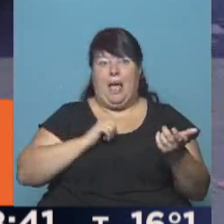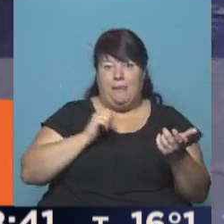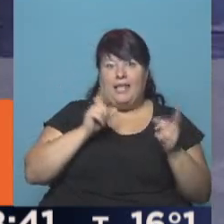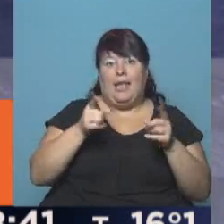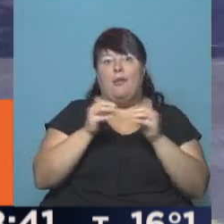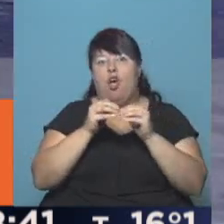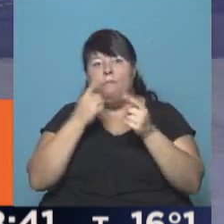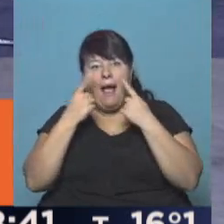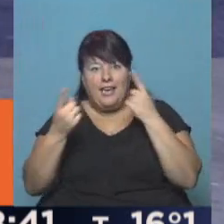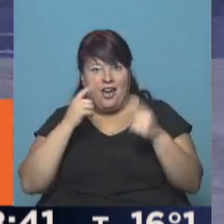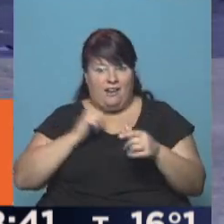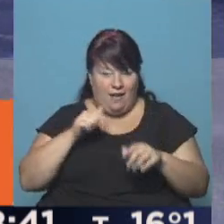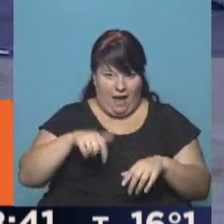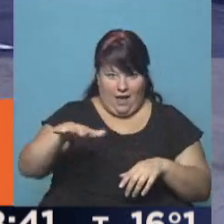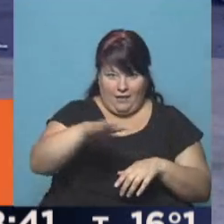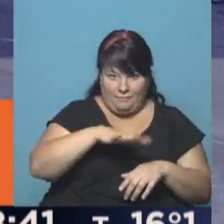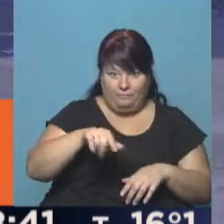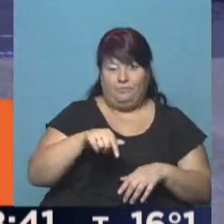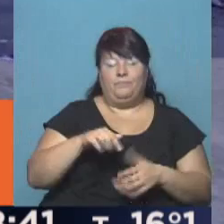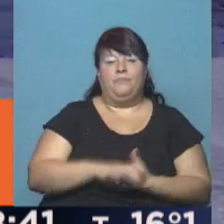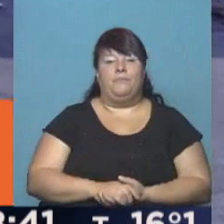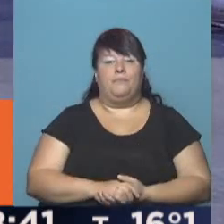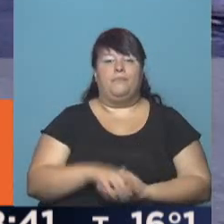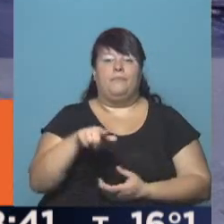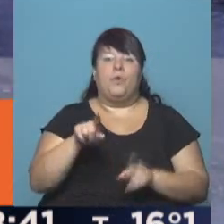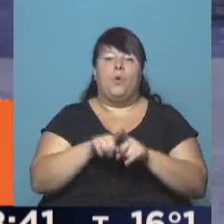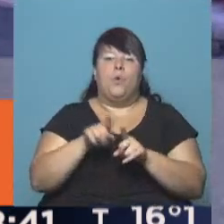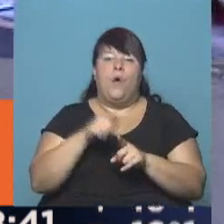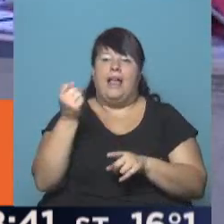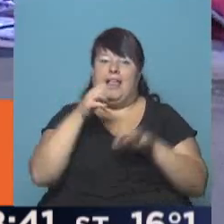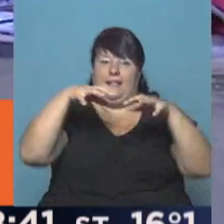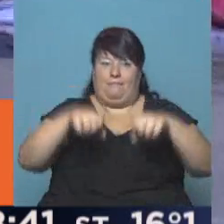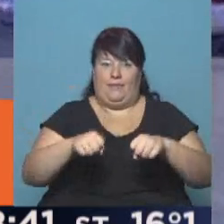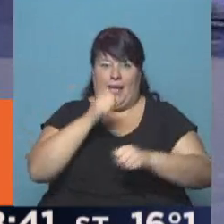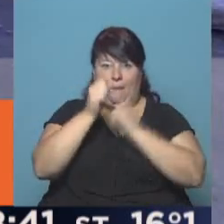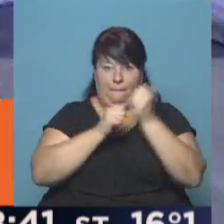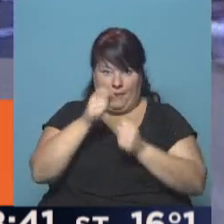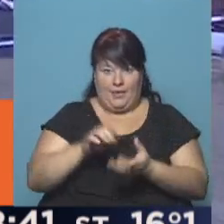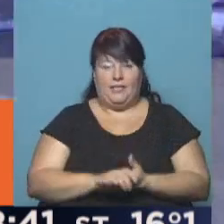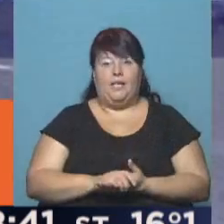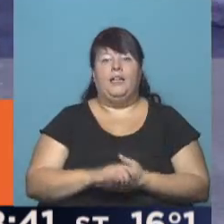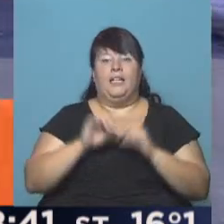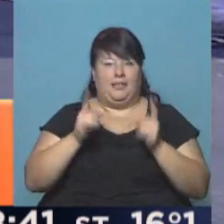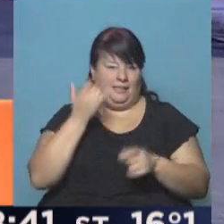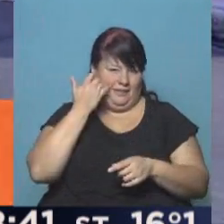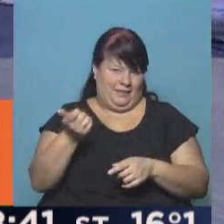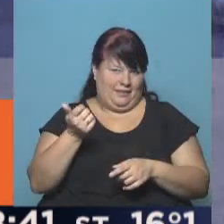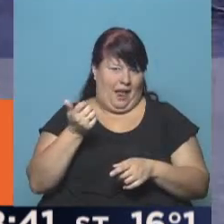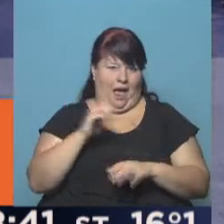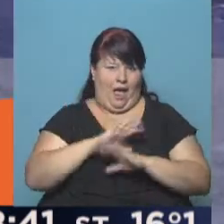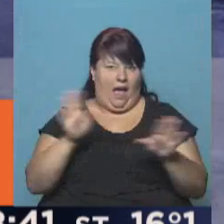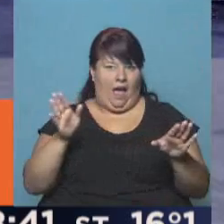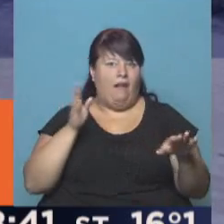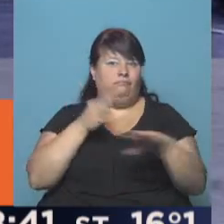policías como los los gendarmes aquí abajo en este intento de toma de la planta que de hecho ya lo están lo están